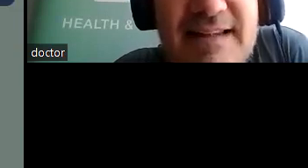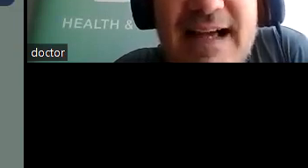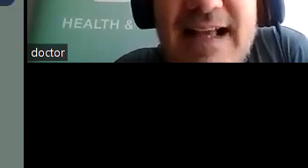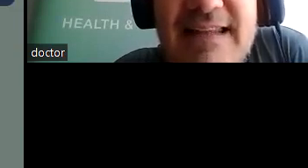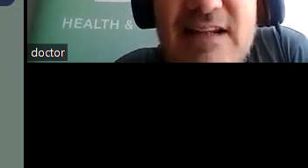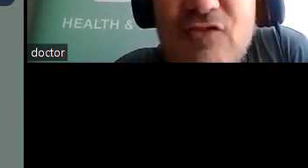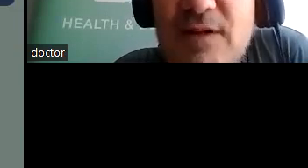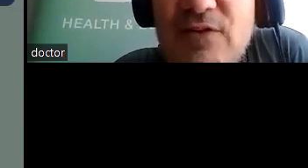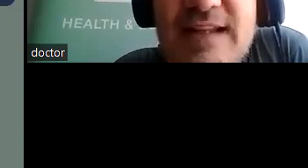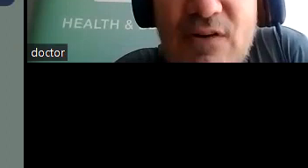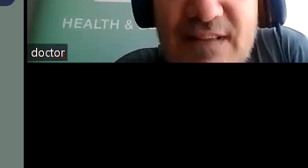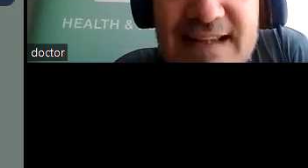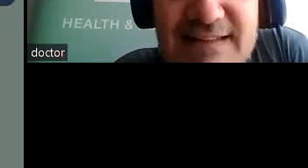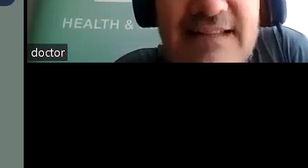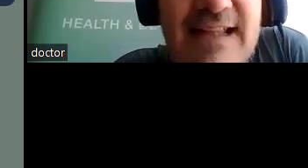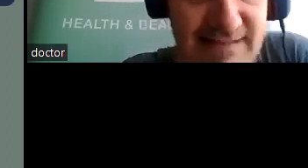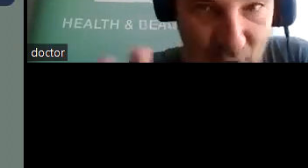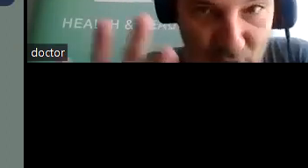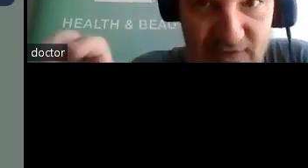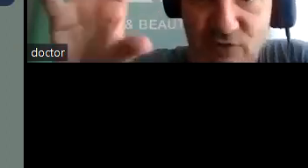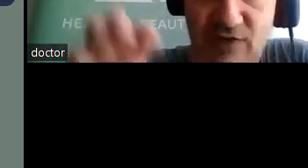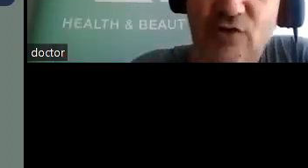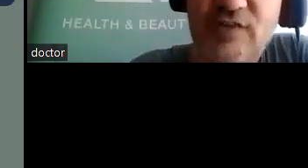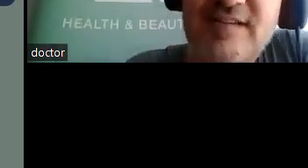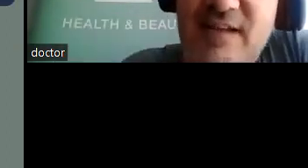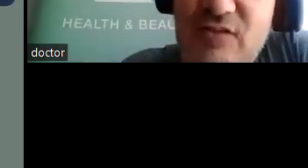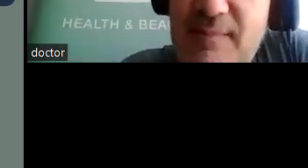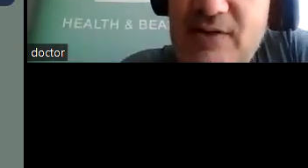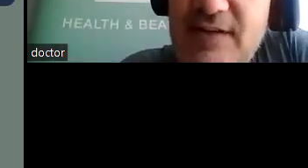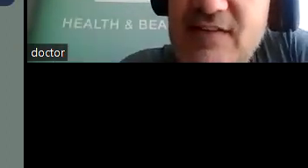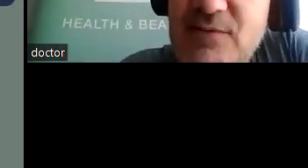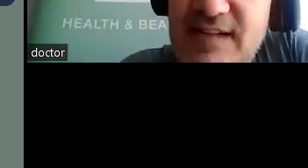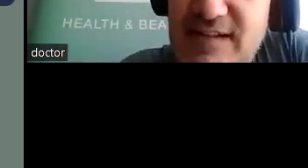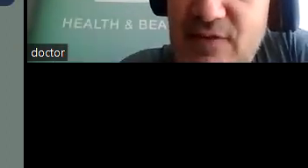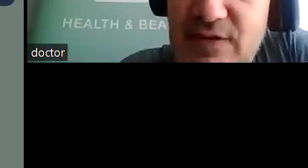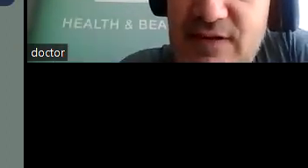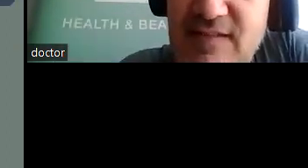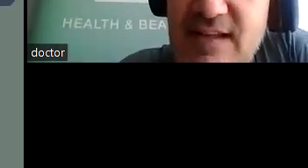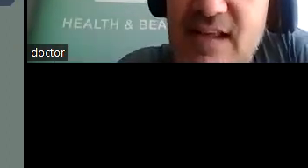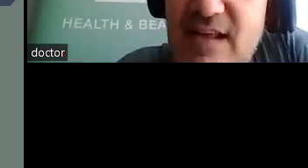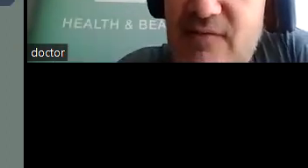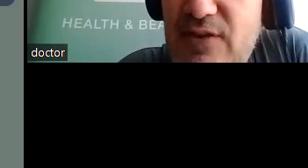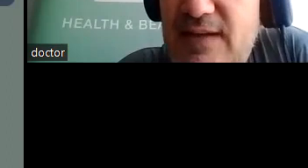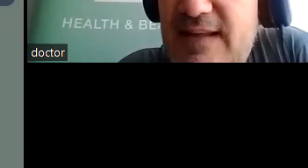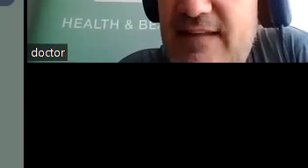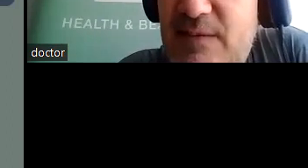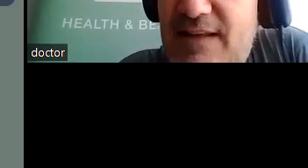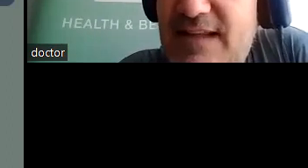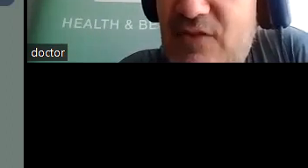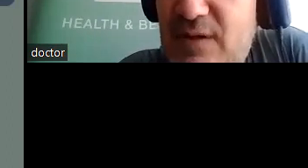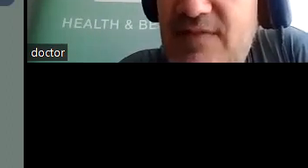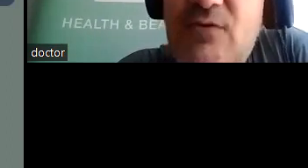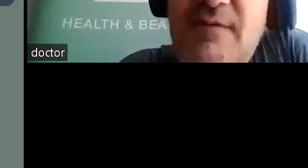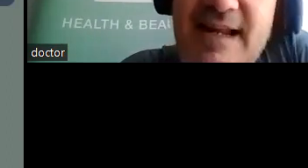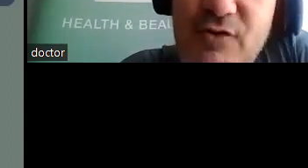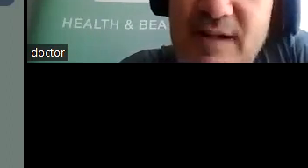la ventaja que tiene sobre todo es que la ortiga, entre otras muchas cosas, sobre el aparato digestivo tiene estas funciones. Función Vale.